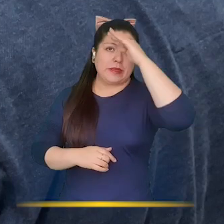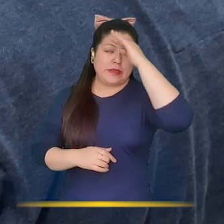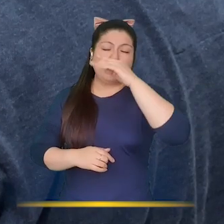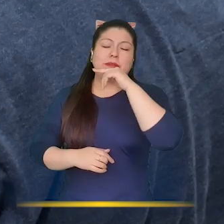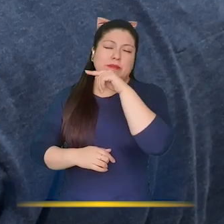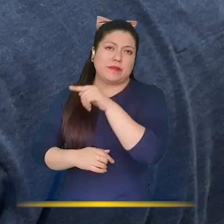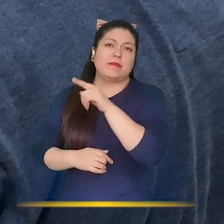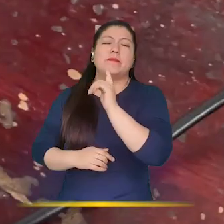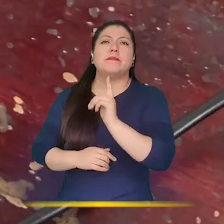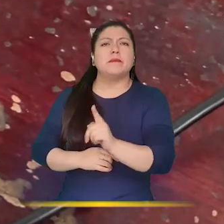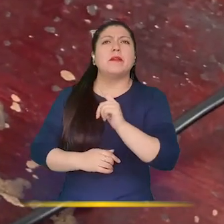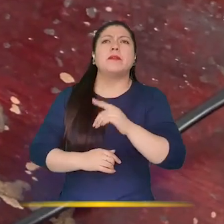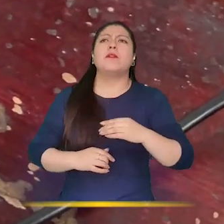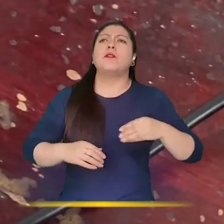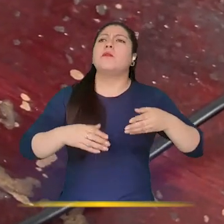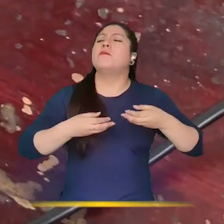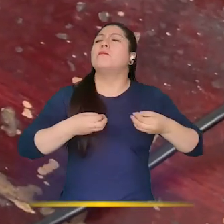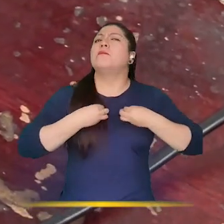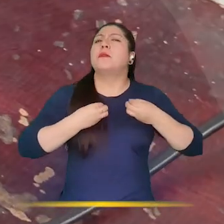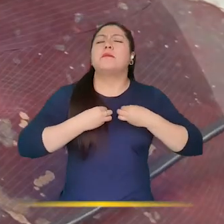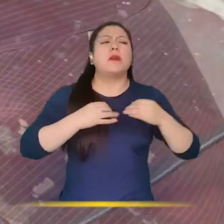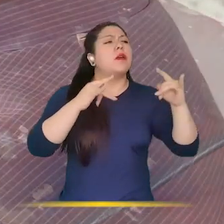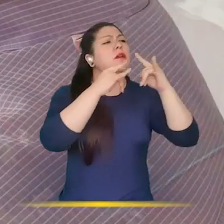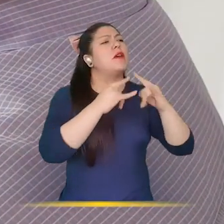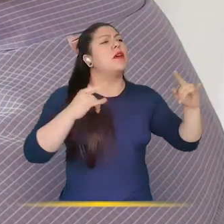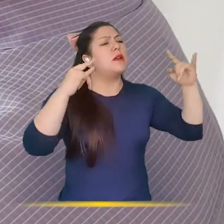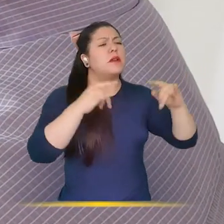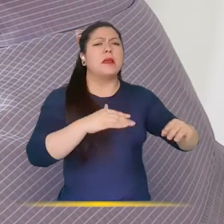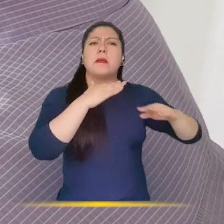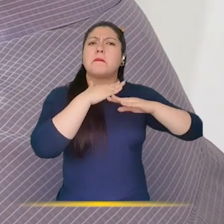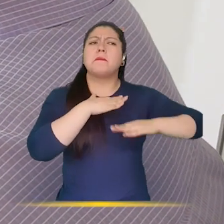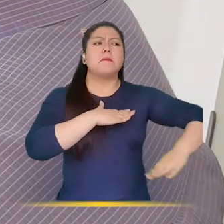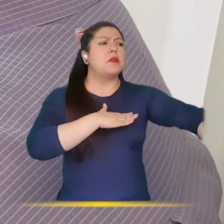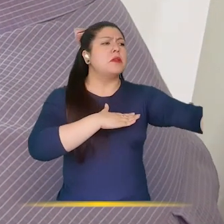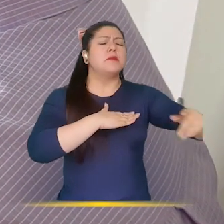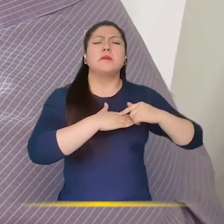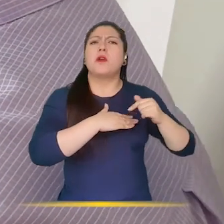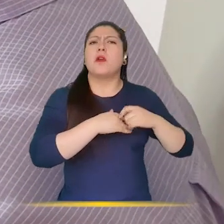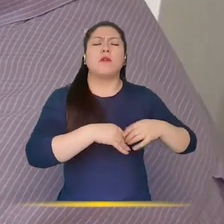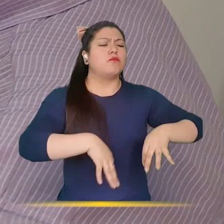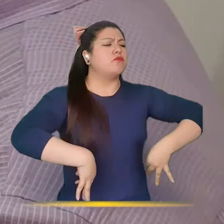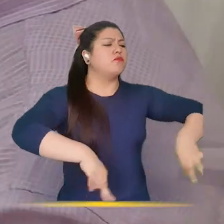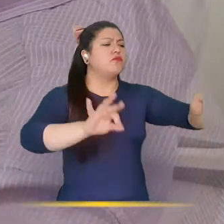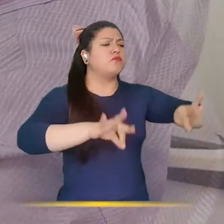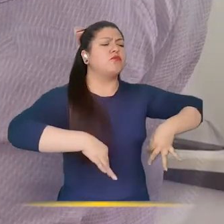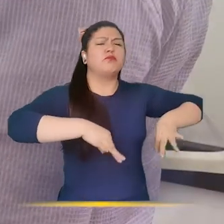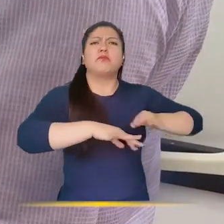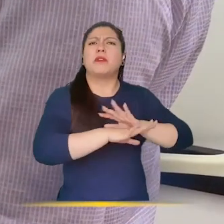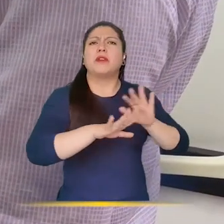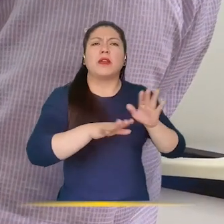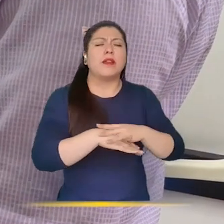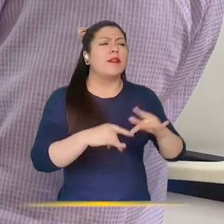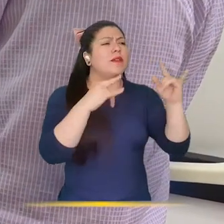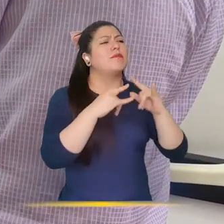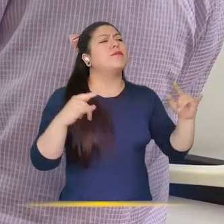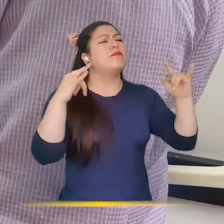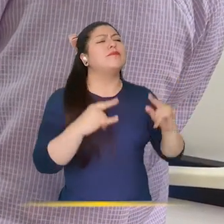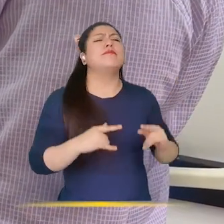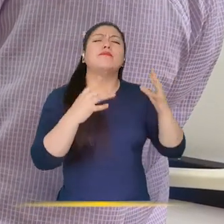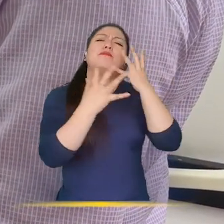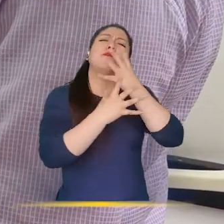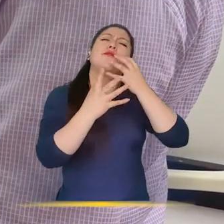suelo, porque dormíamos en el suelo, con tapetes. La carpa es muy hermosa, porque nosotros la armábamos,